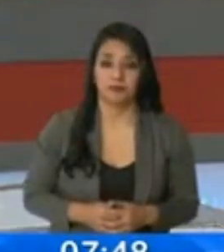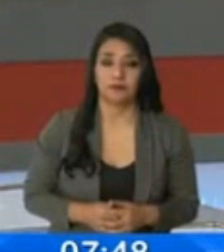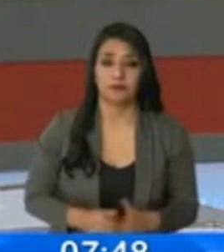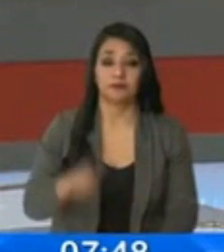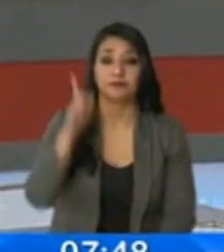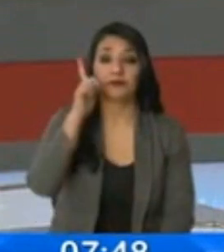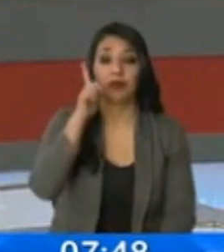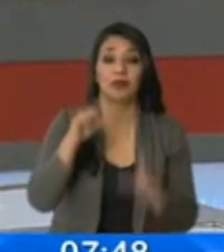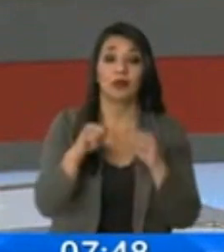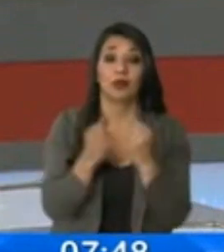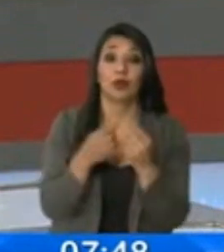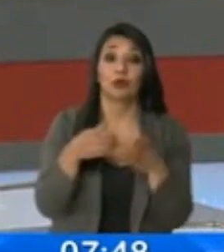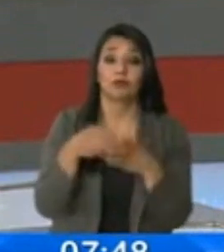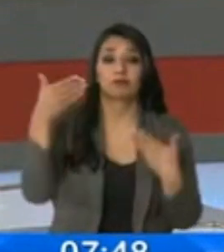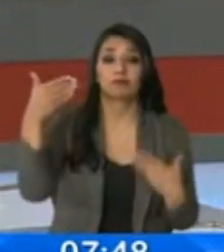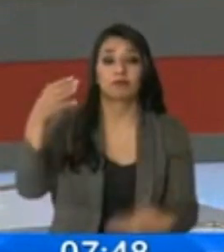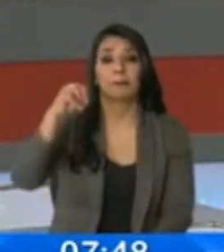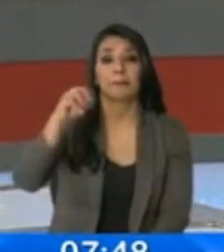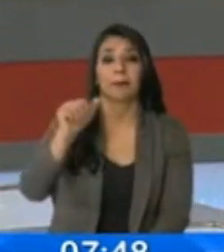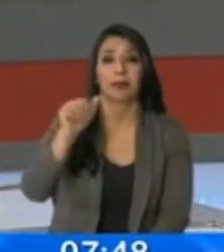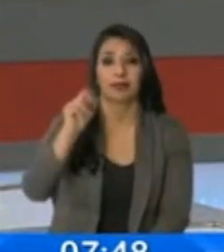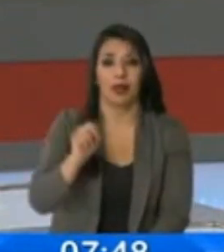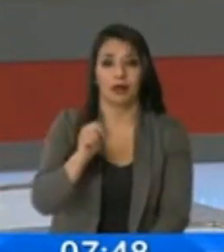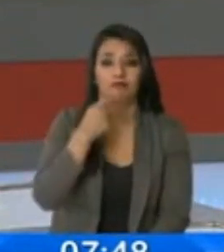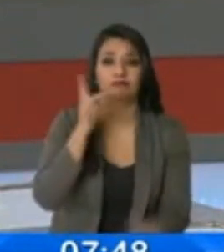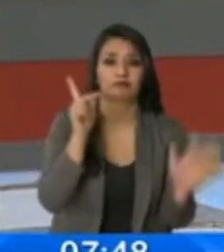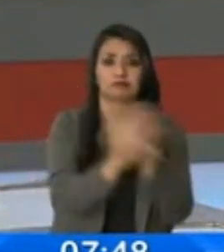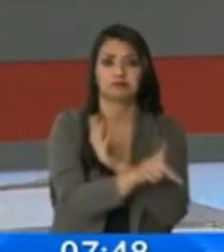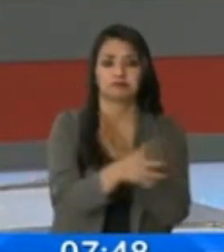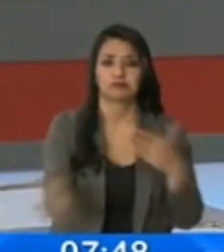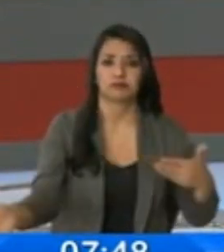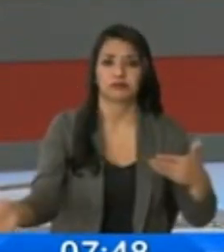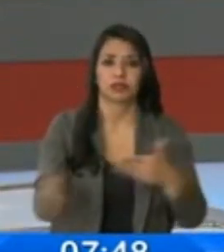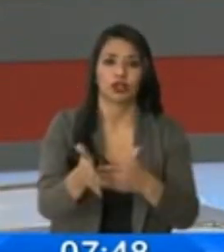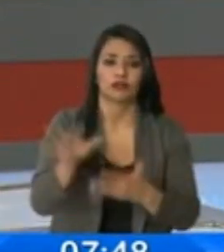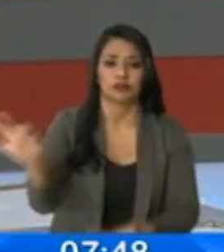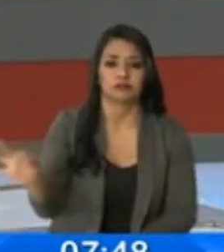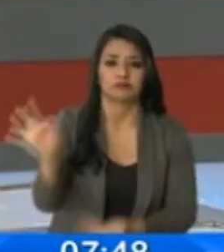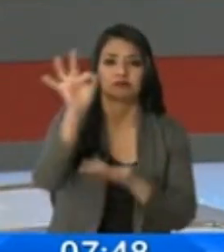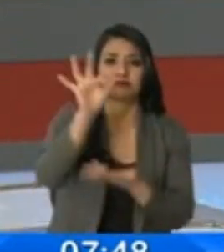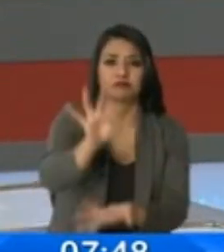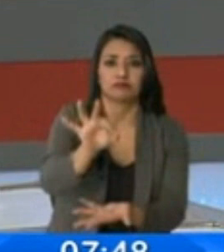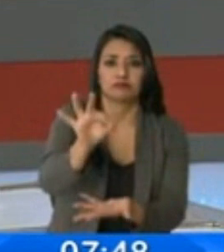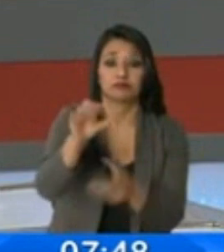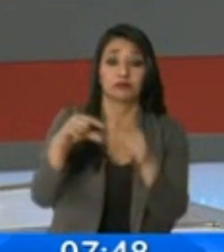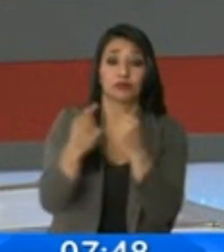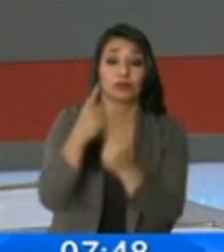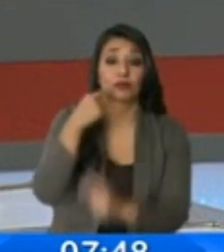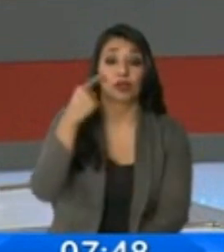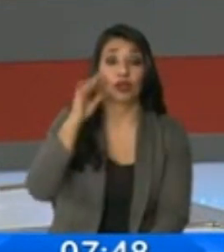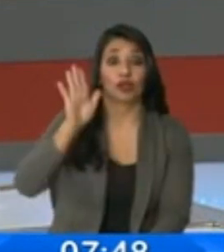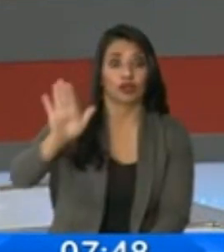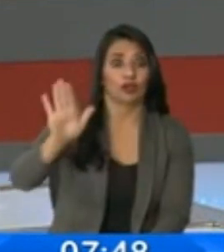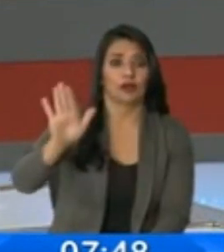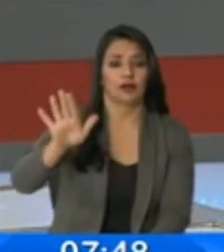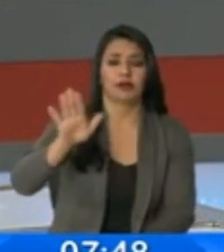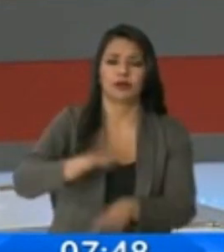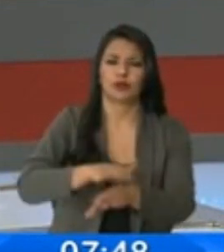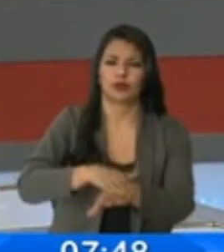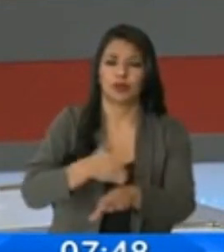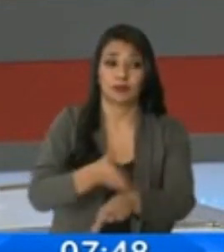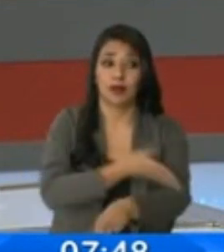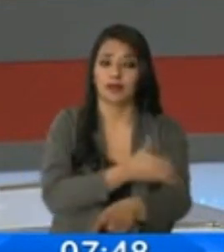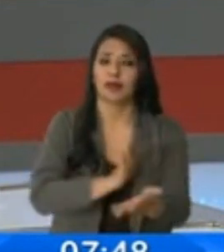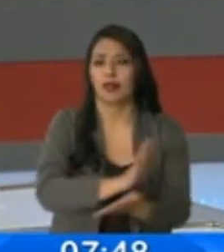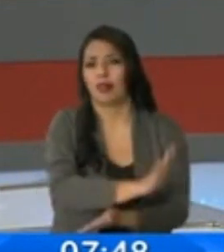del movimiento Maná anuncian que presentarán acciones legales en contra de los representantes del correísmo. Esto ante la negativa que